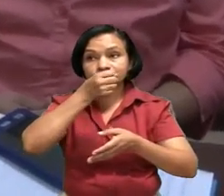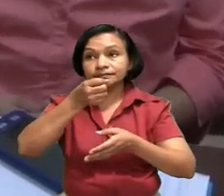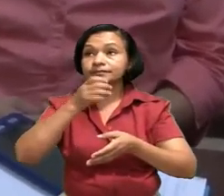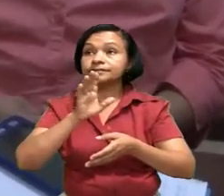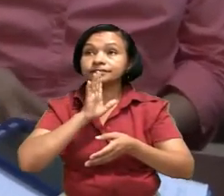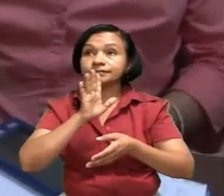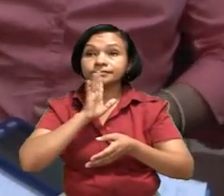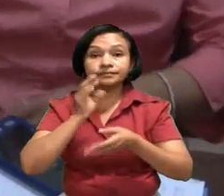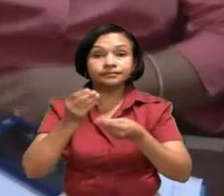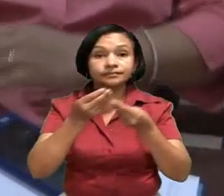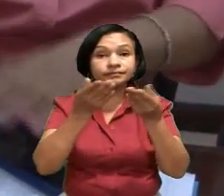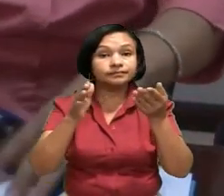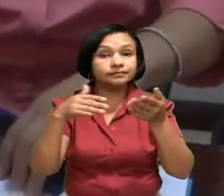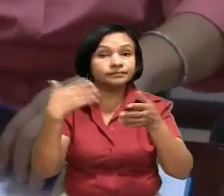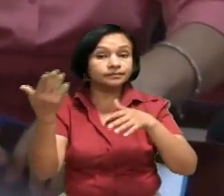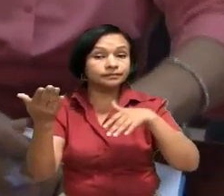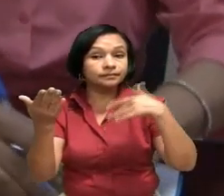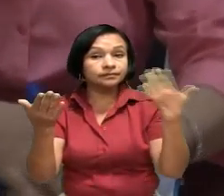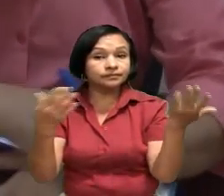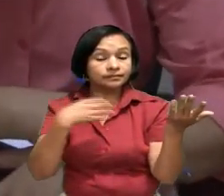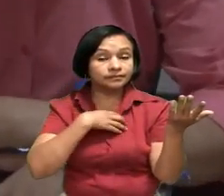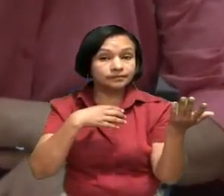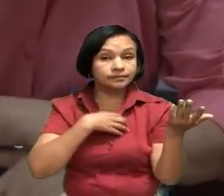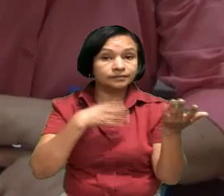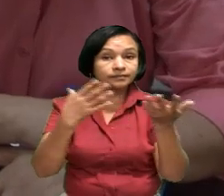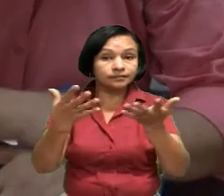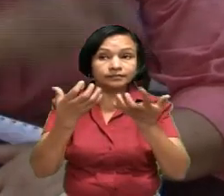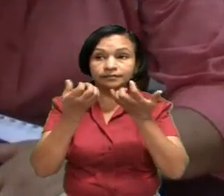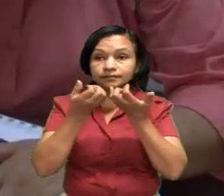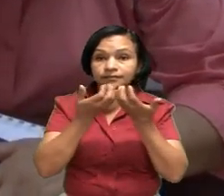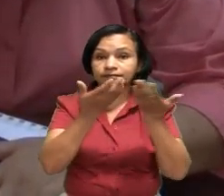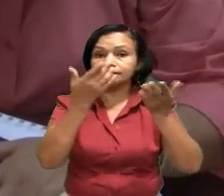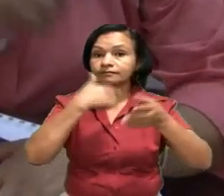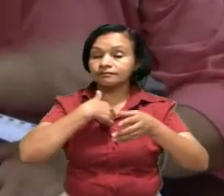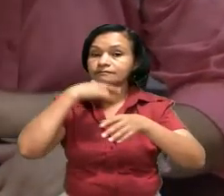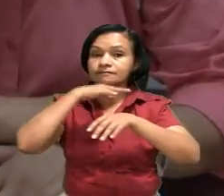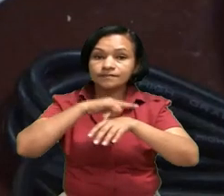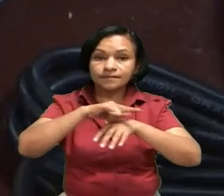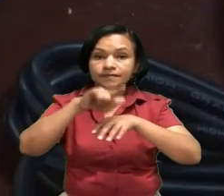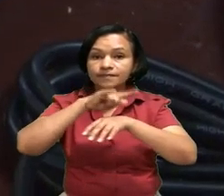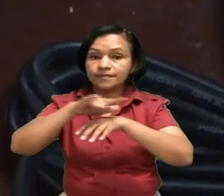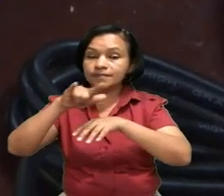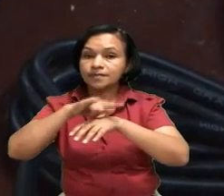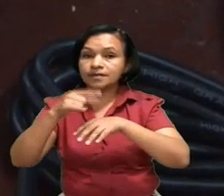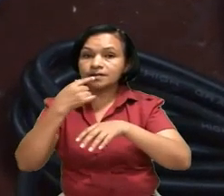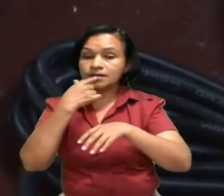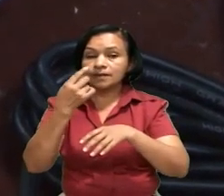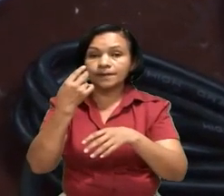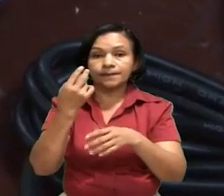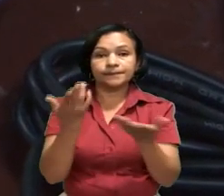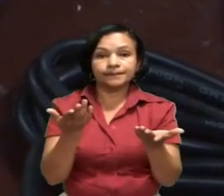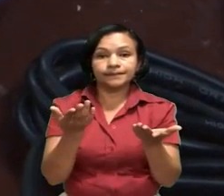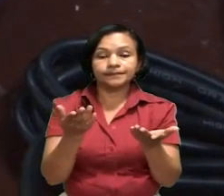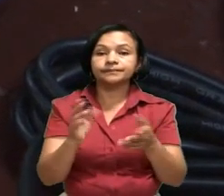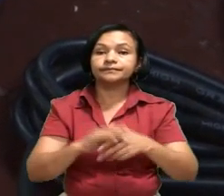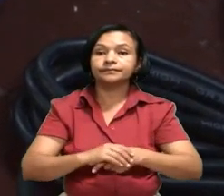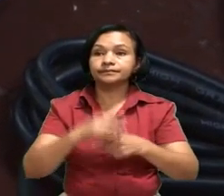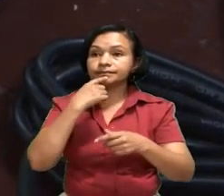y cuál es el interés que realmente buscas porque una cosa es